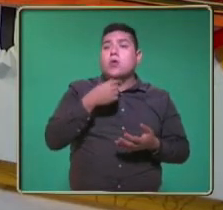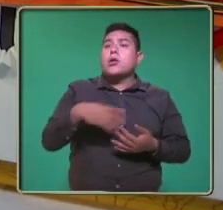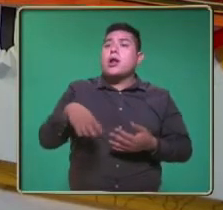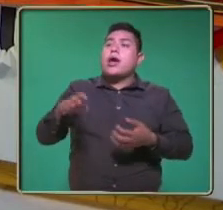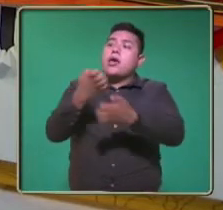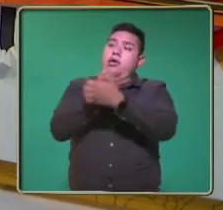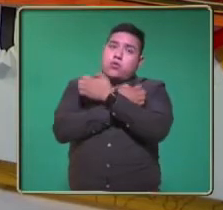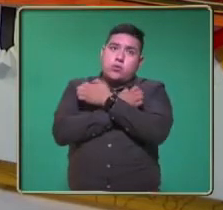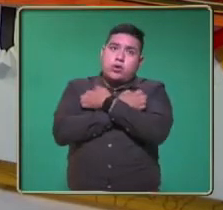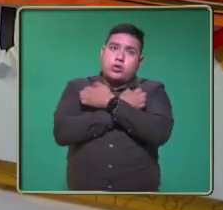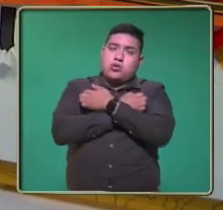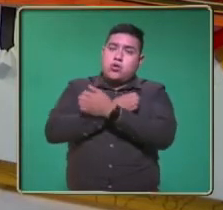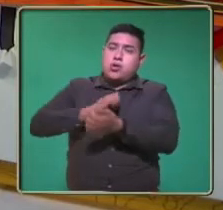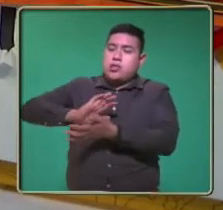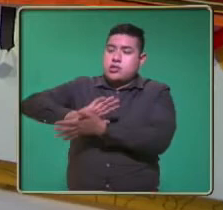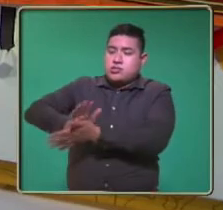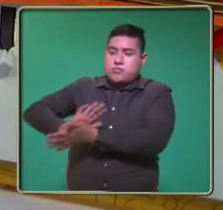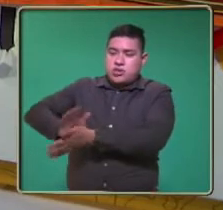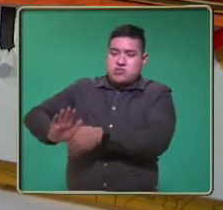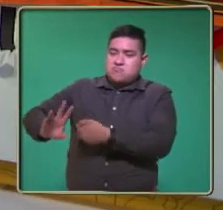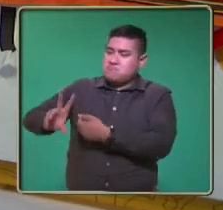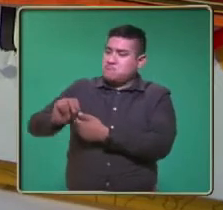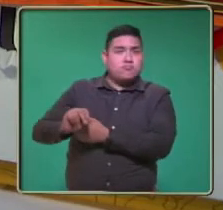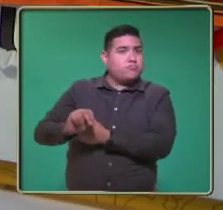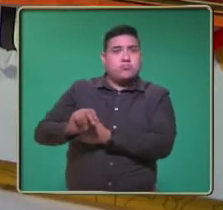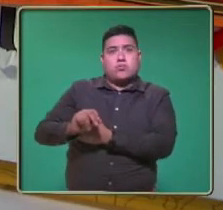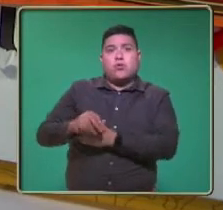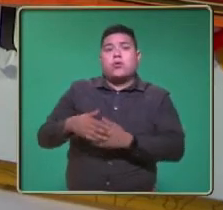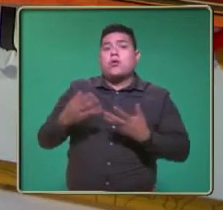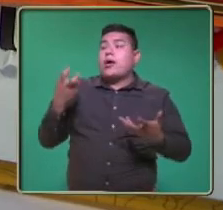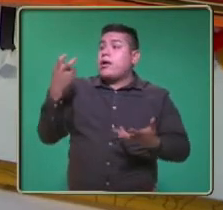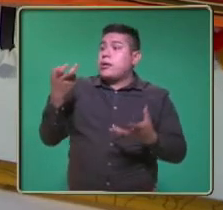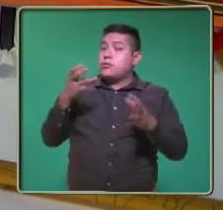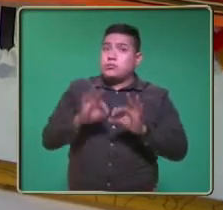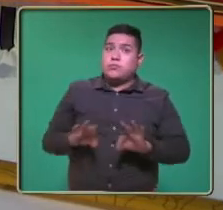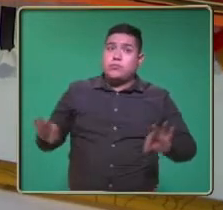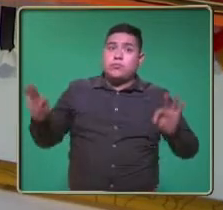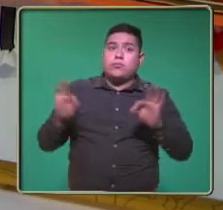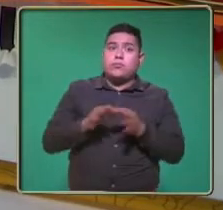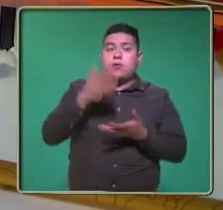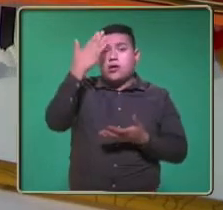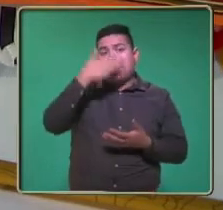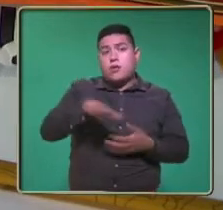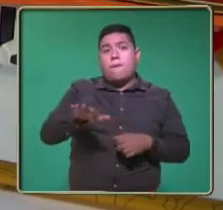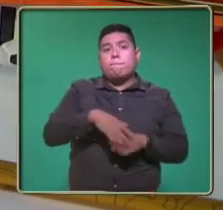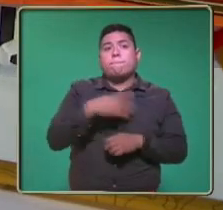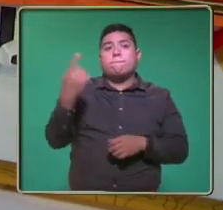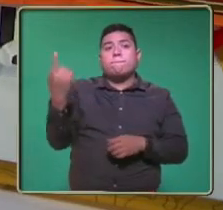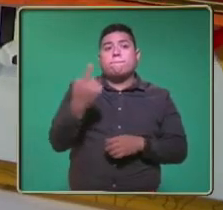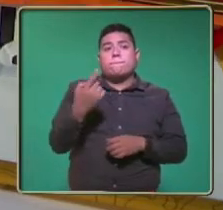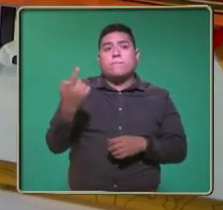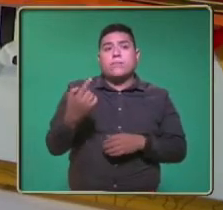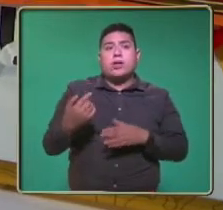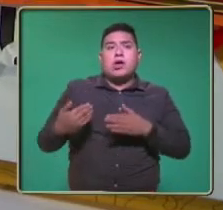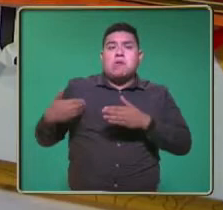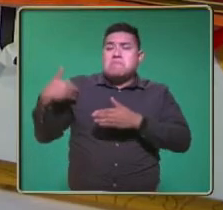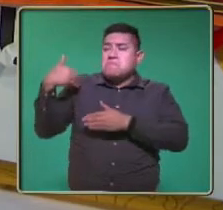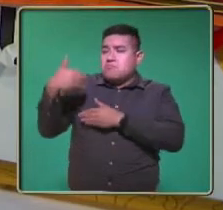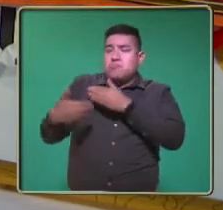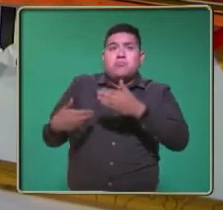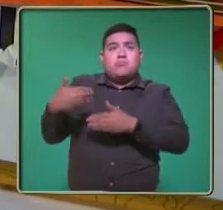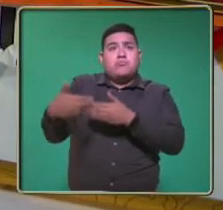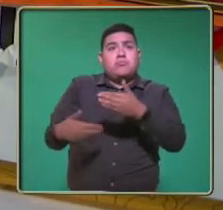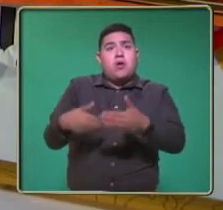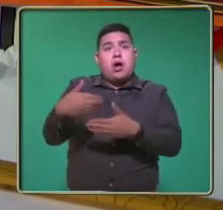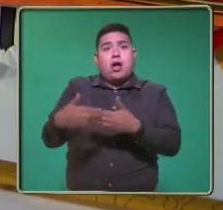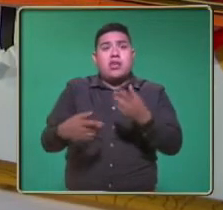a la no discriminación. Esto es importante tomarlo en cuenta, ¿por qué? Porque si bien ya pasamos por un proceso de duelo y aún